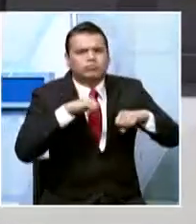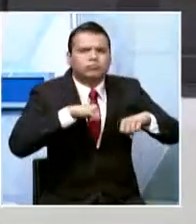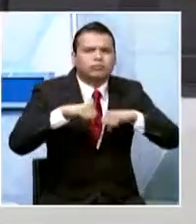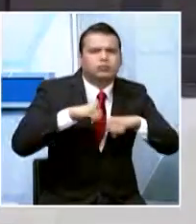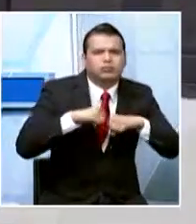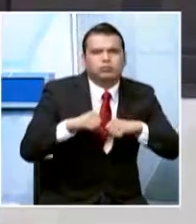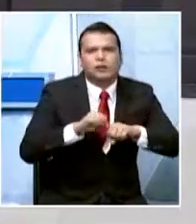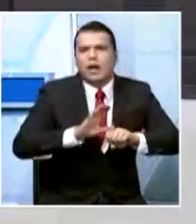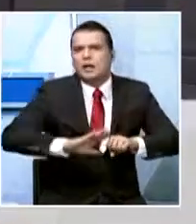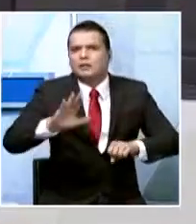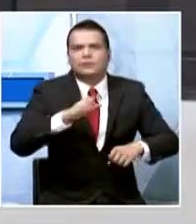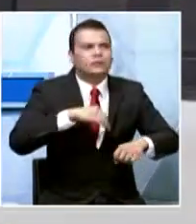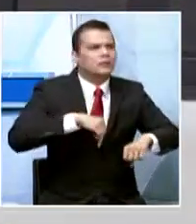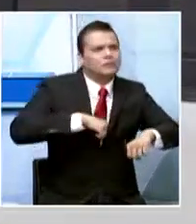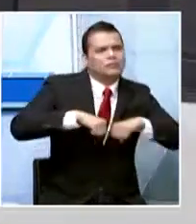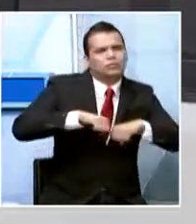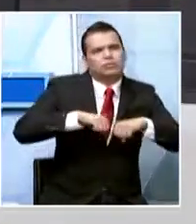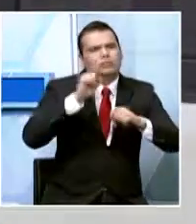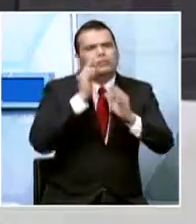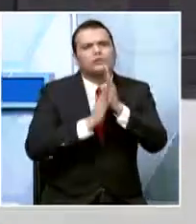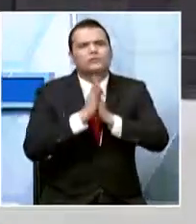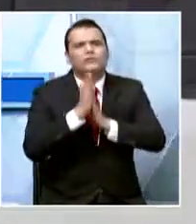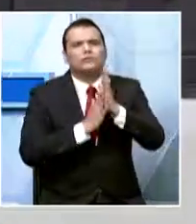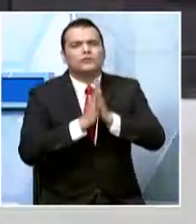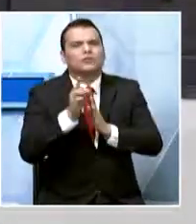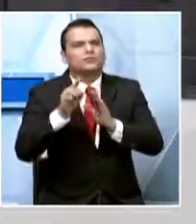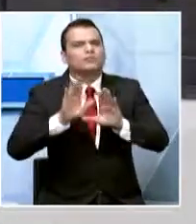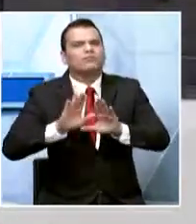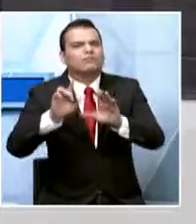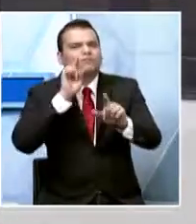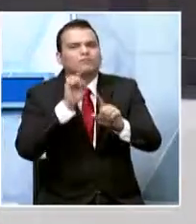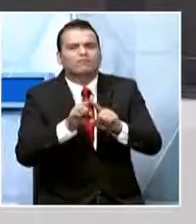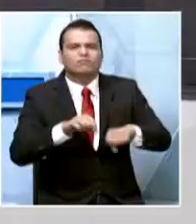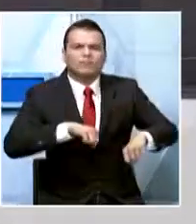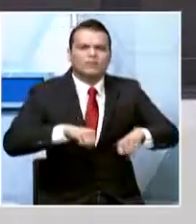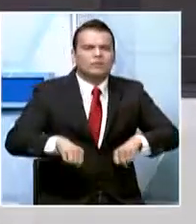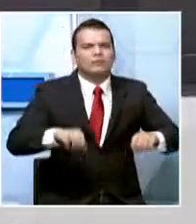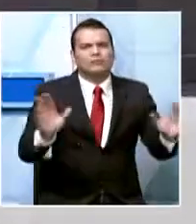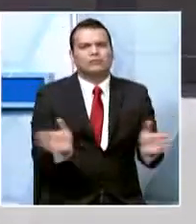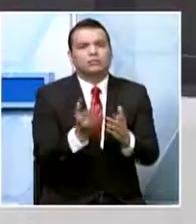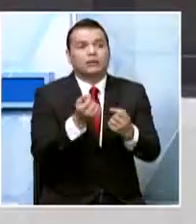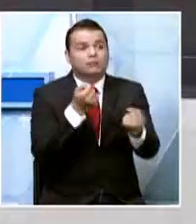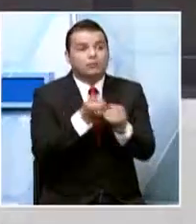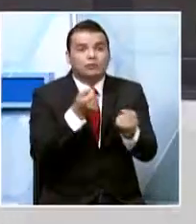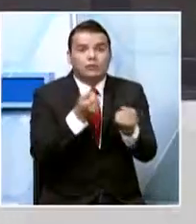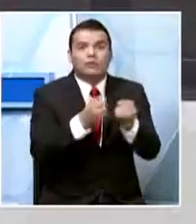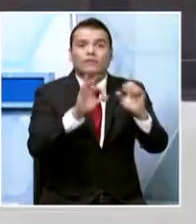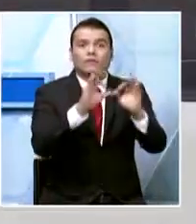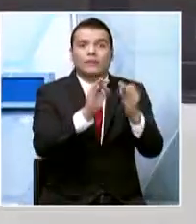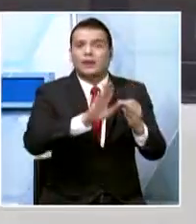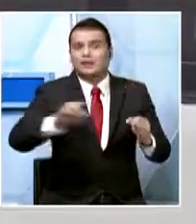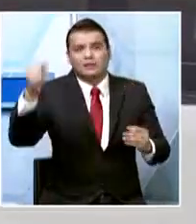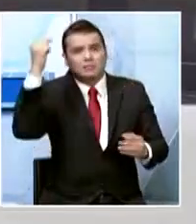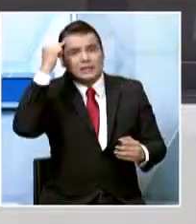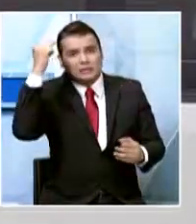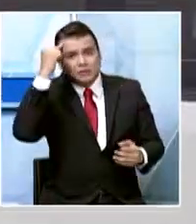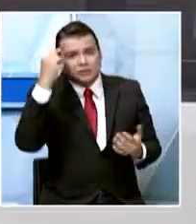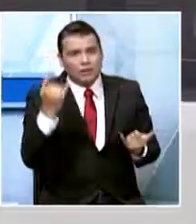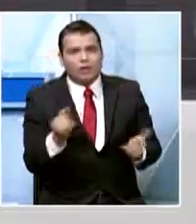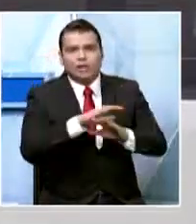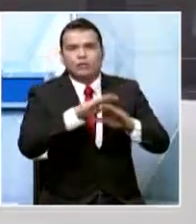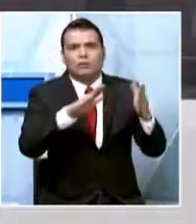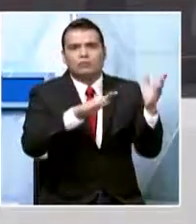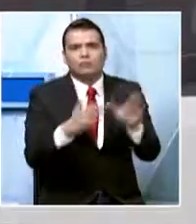metas, que andaba atrás de un sueño maravilloso que era salir adelante, sacar adelante a su familia, que le hayan arrancado ese